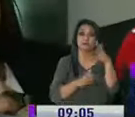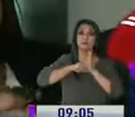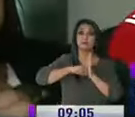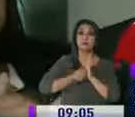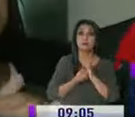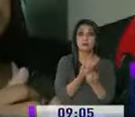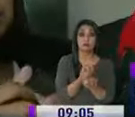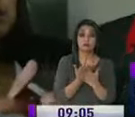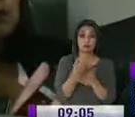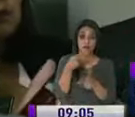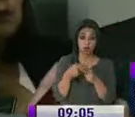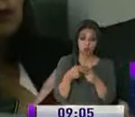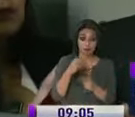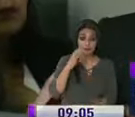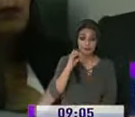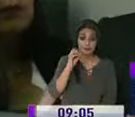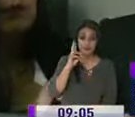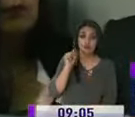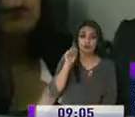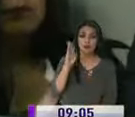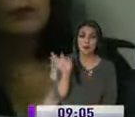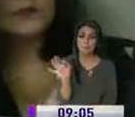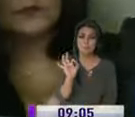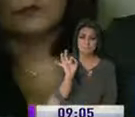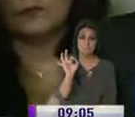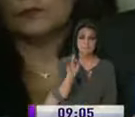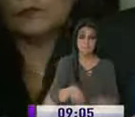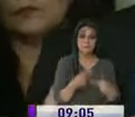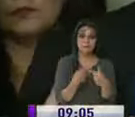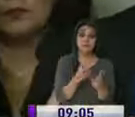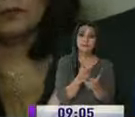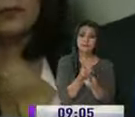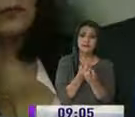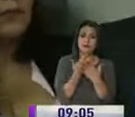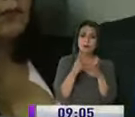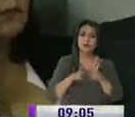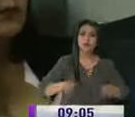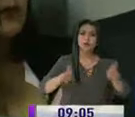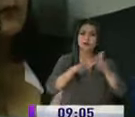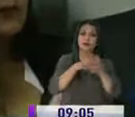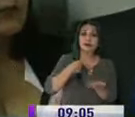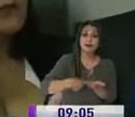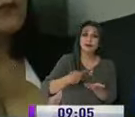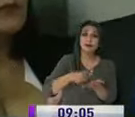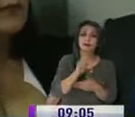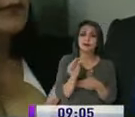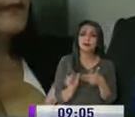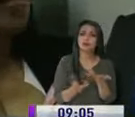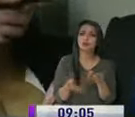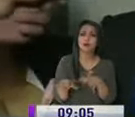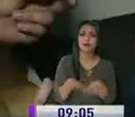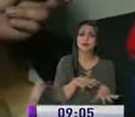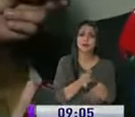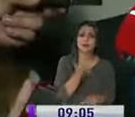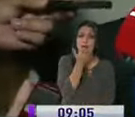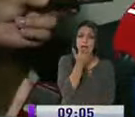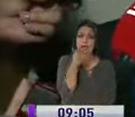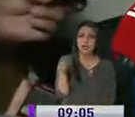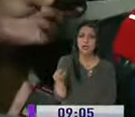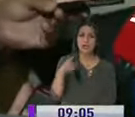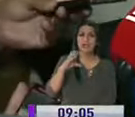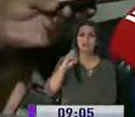Contraloría no aparece el nombre de Cristóbal Macías. Segundo, que en el informe de la Unidad de Análisis Financiero tampoco aparecen movimientos irregulares de Cristóbal Macías en